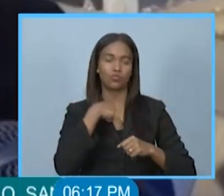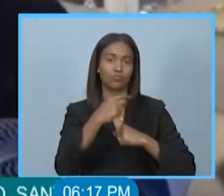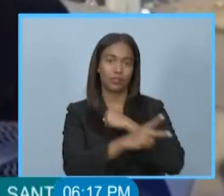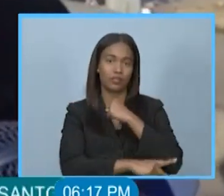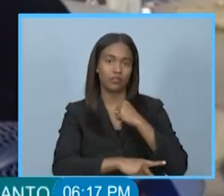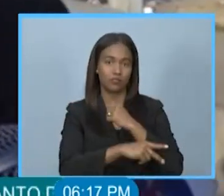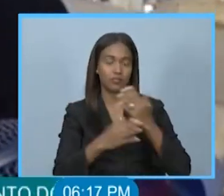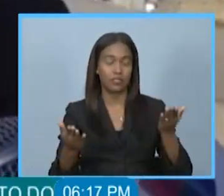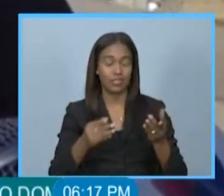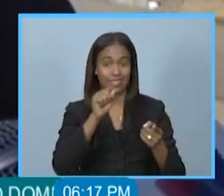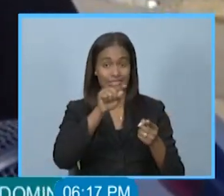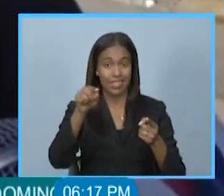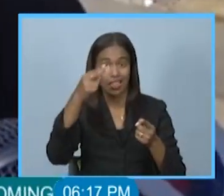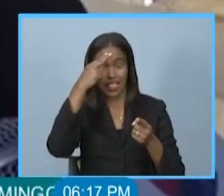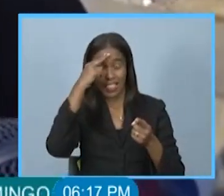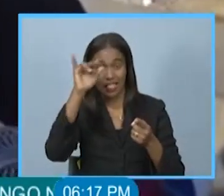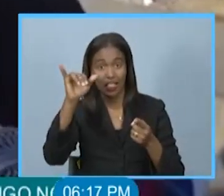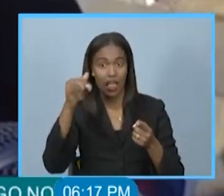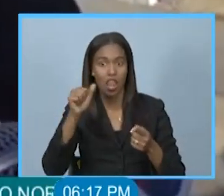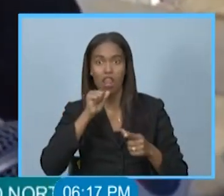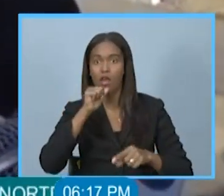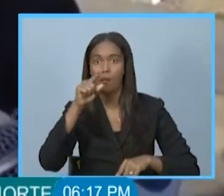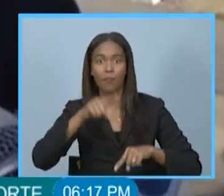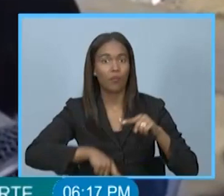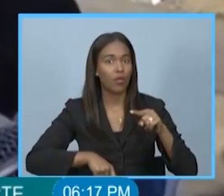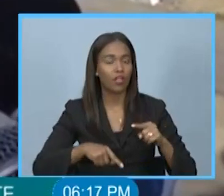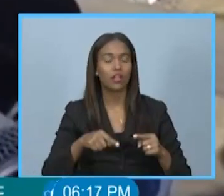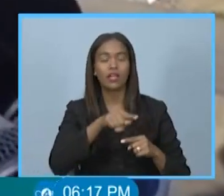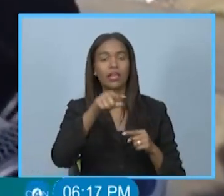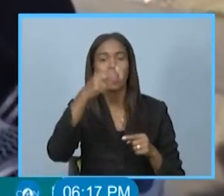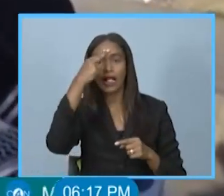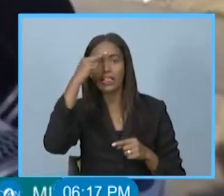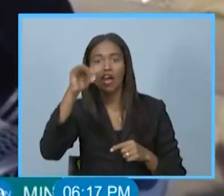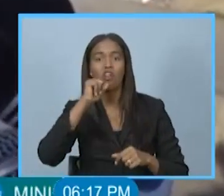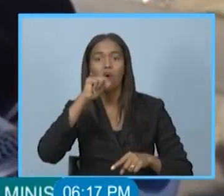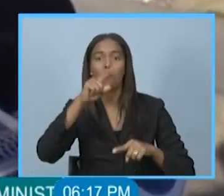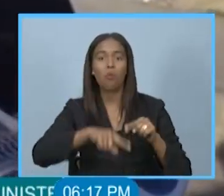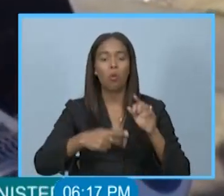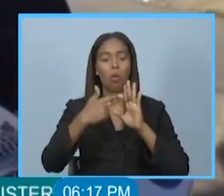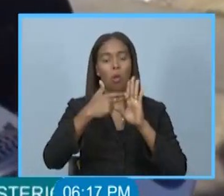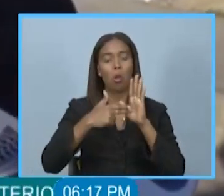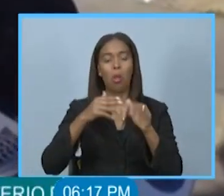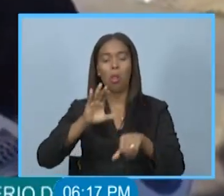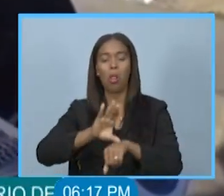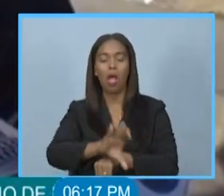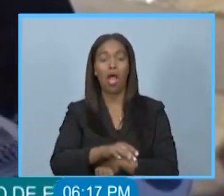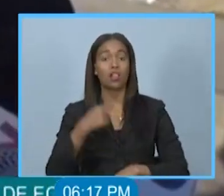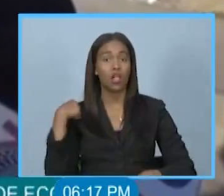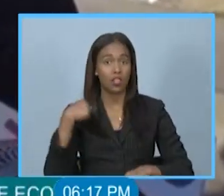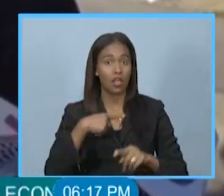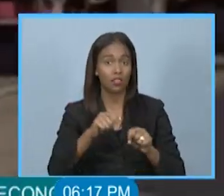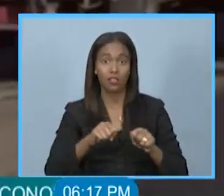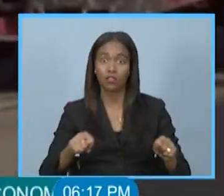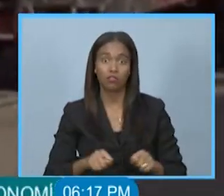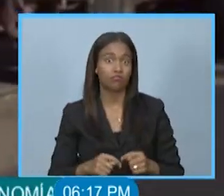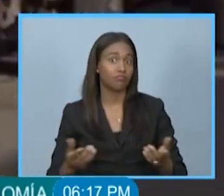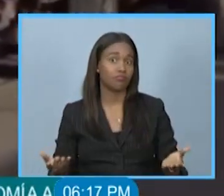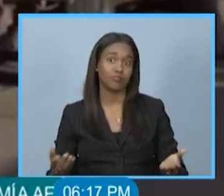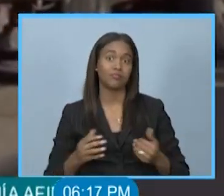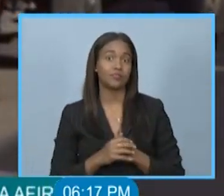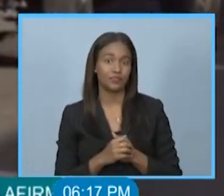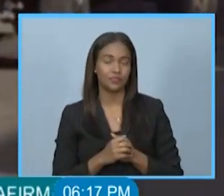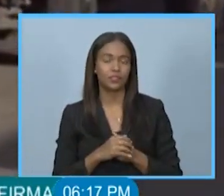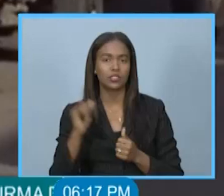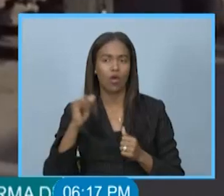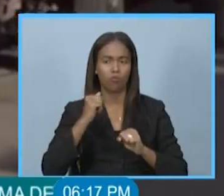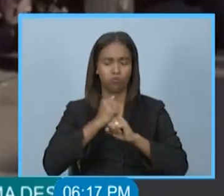los haitianos Repito no pueden Los Aldeanos no pueden poner reglas en nuestro territorio mientras que